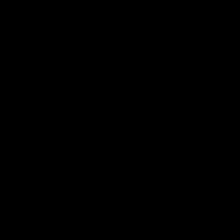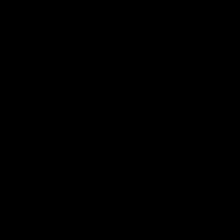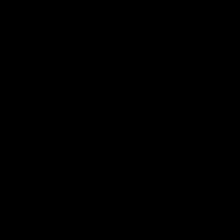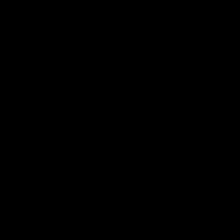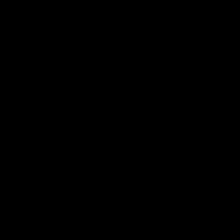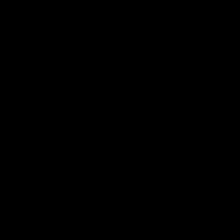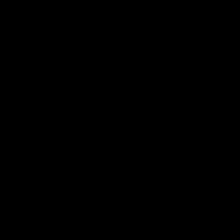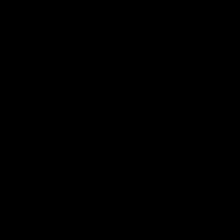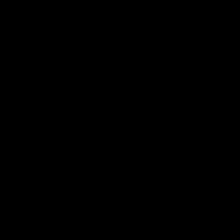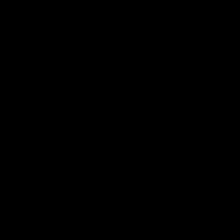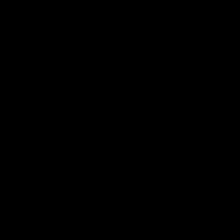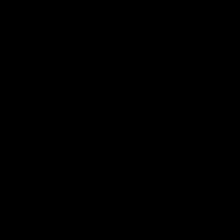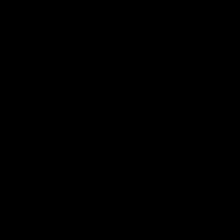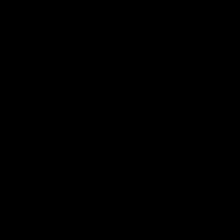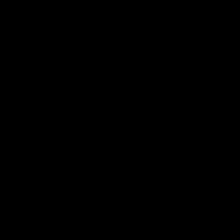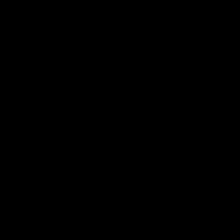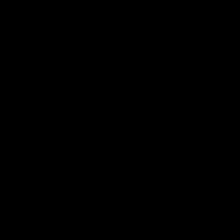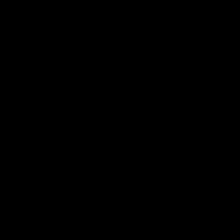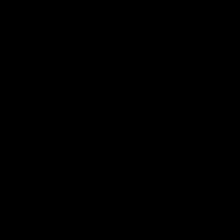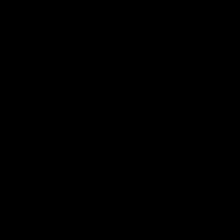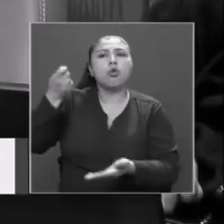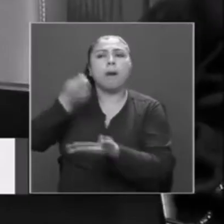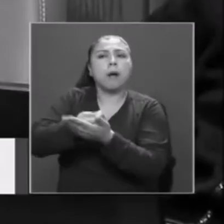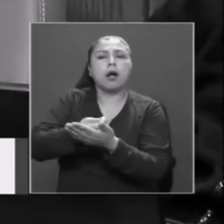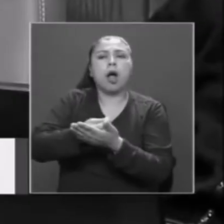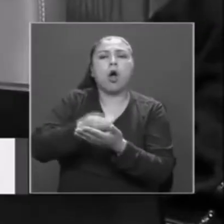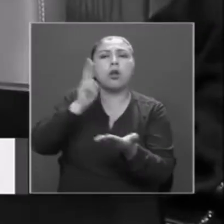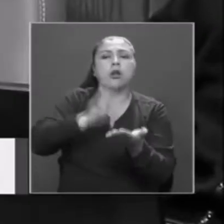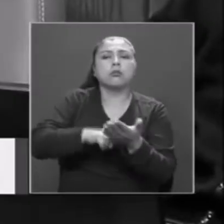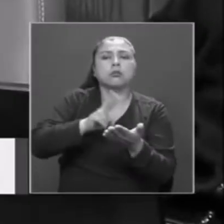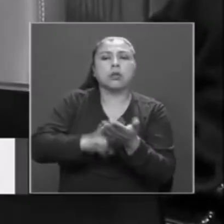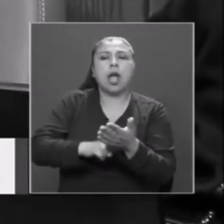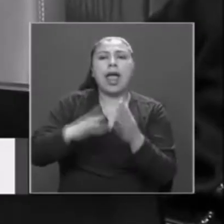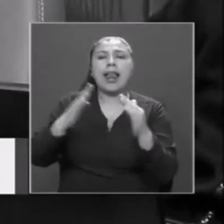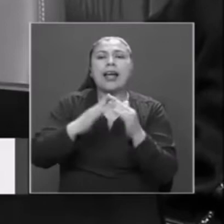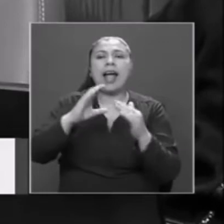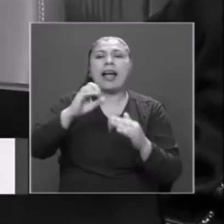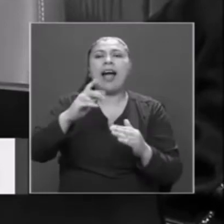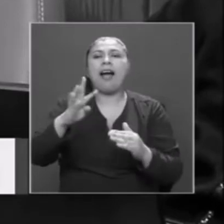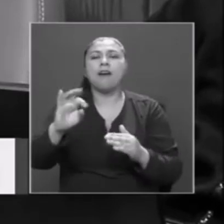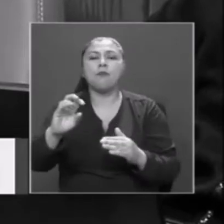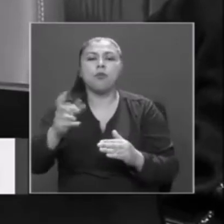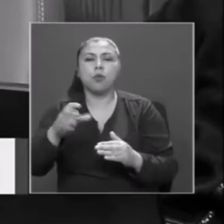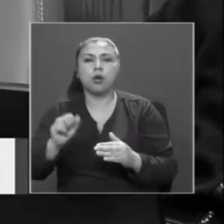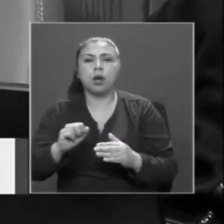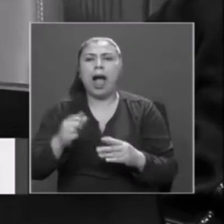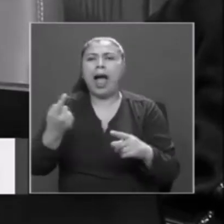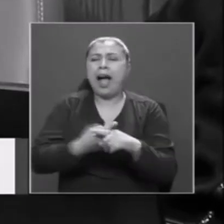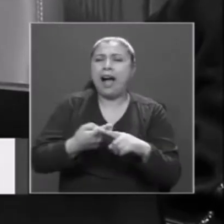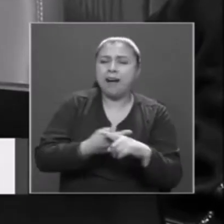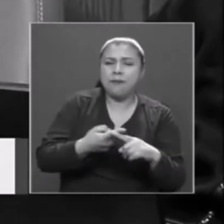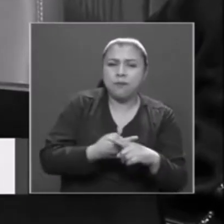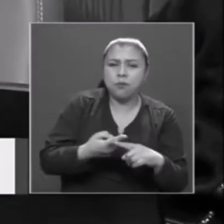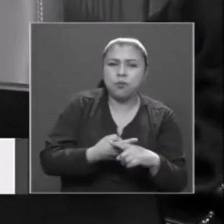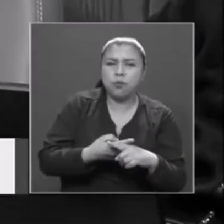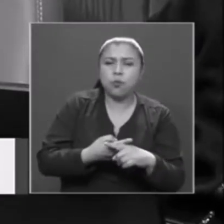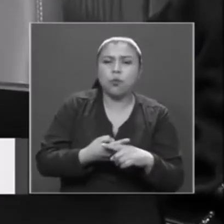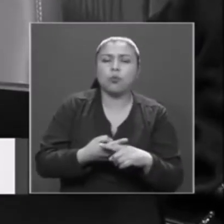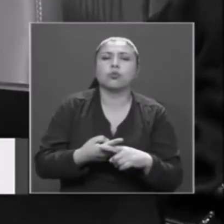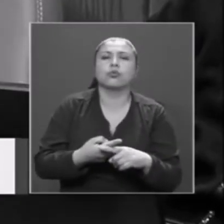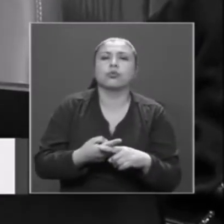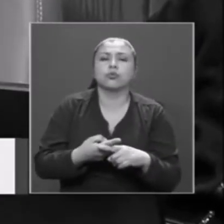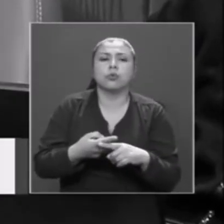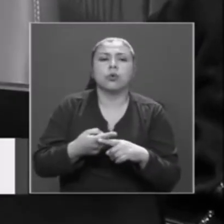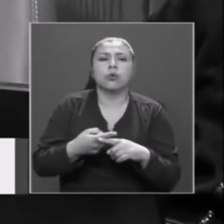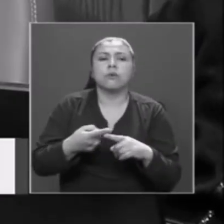Un antidepresivo para el pasillo 3. La indignación ciudadana por el abuso es a partir de la